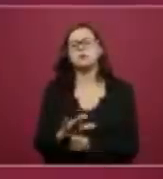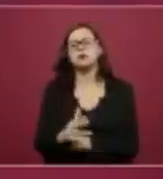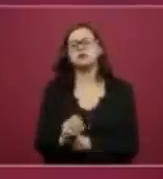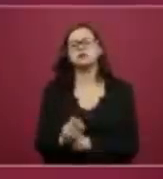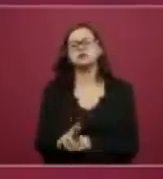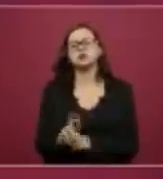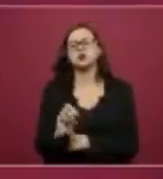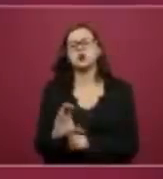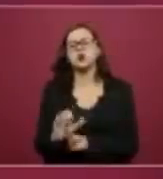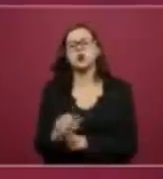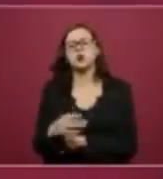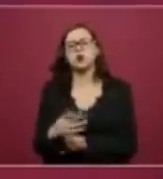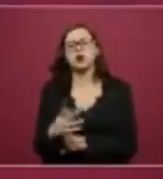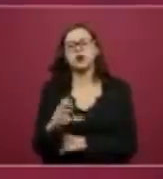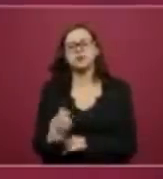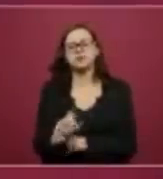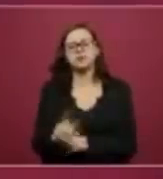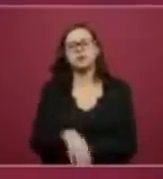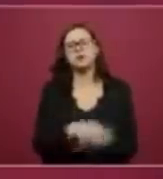de Leandro Valle,